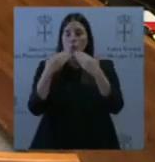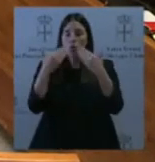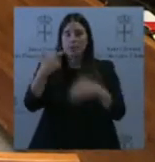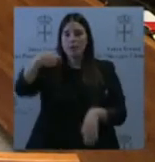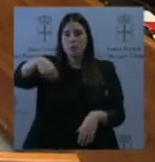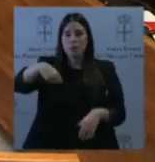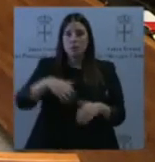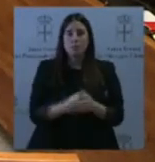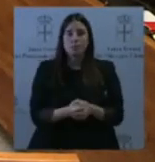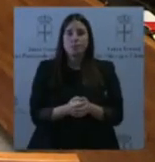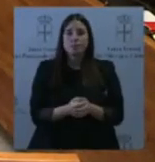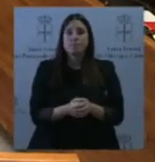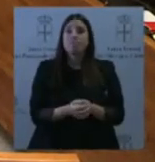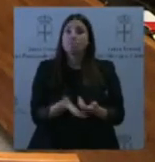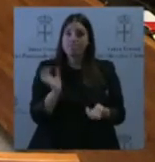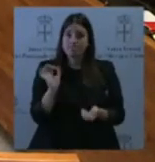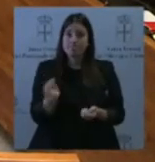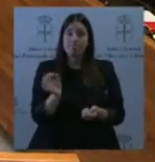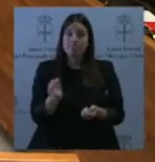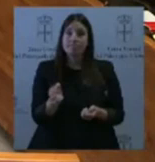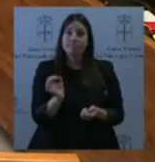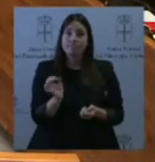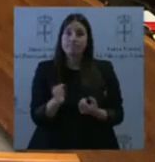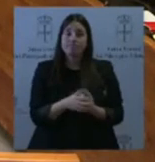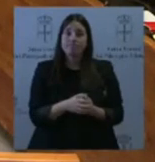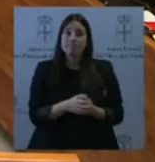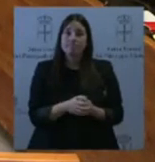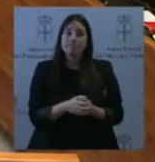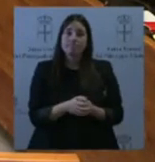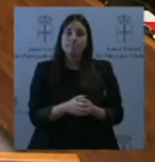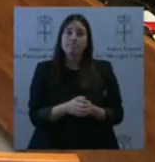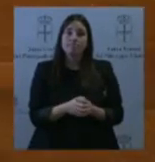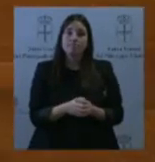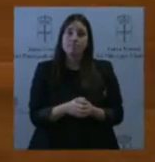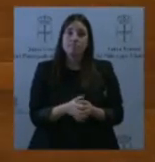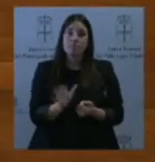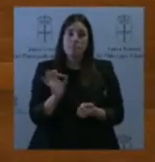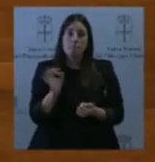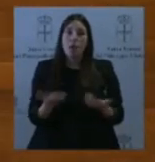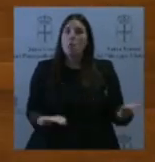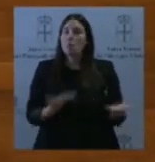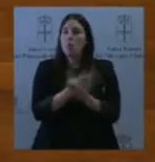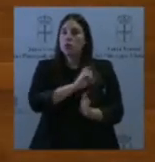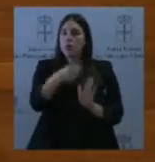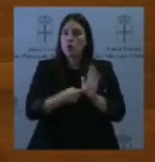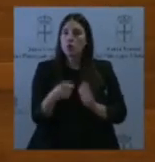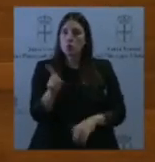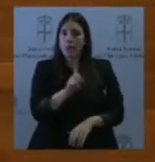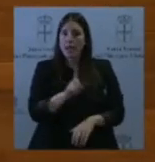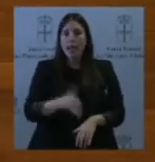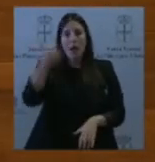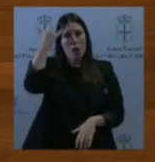Ciertamente es una proposición no de ley ideológica, totalmente